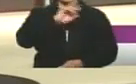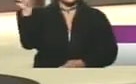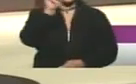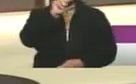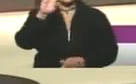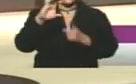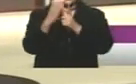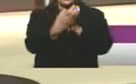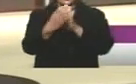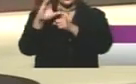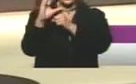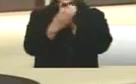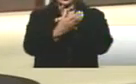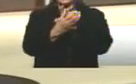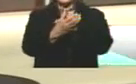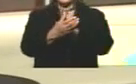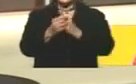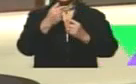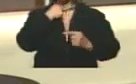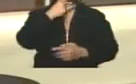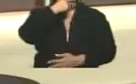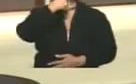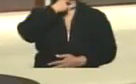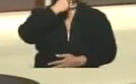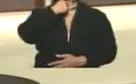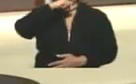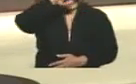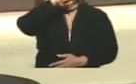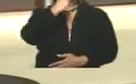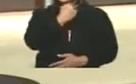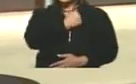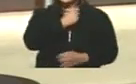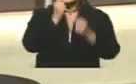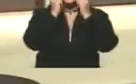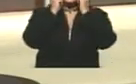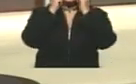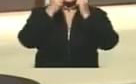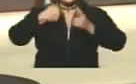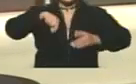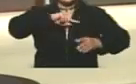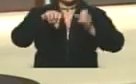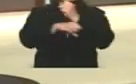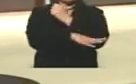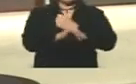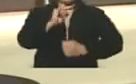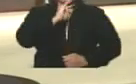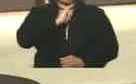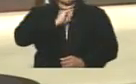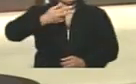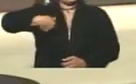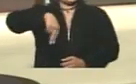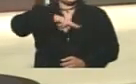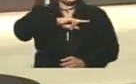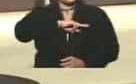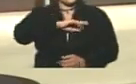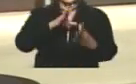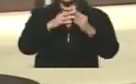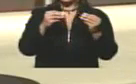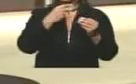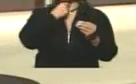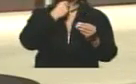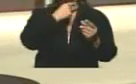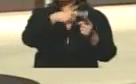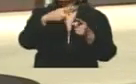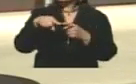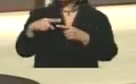manifestaciones culturales. Te aseguro que te van a encantar porque es parte de nuestras raíces, de lo que somos y ahí para todos los gustos.